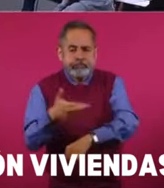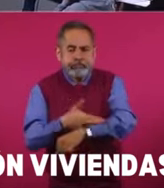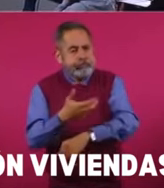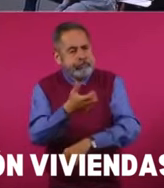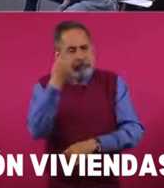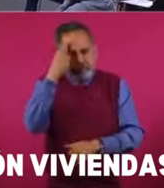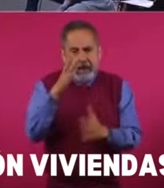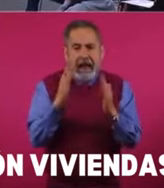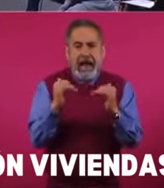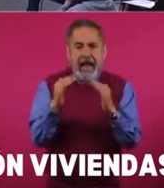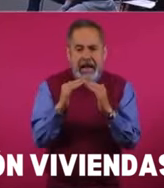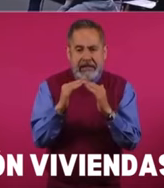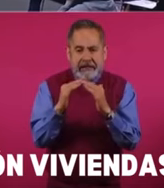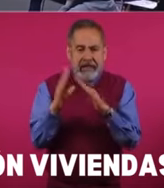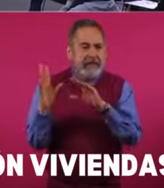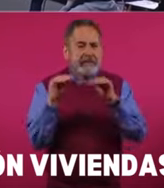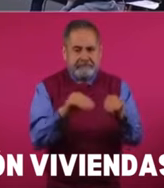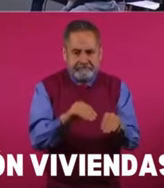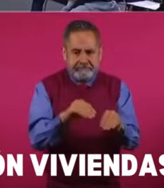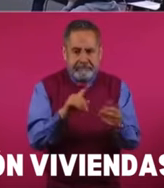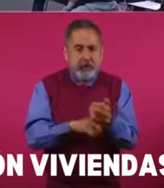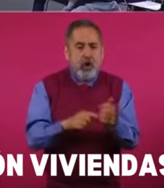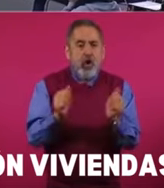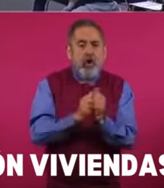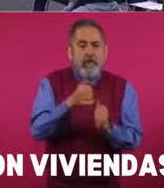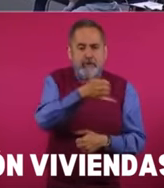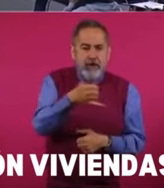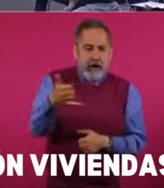vivienda en el Infonavit.